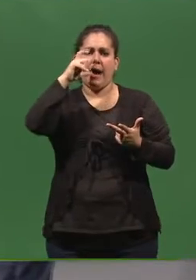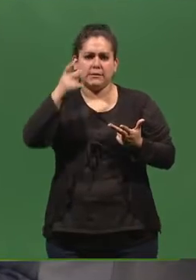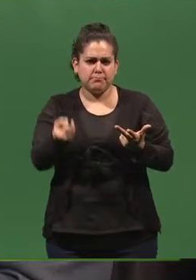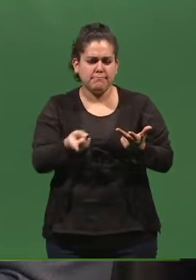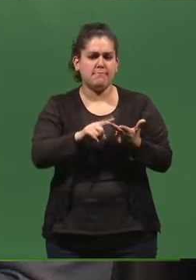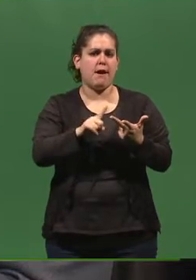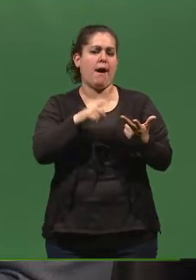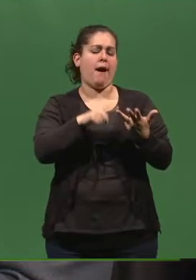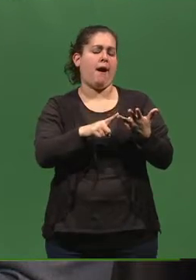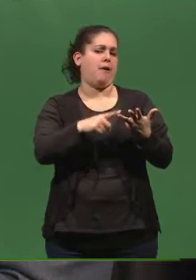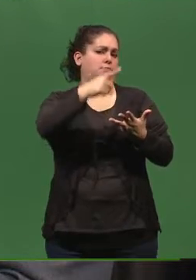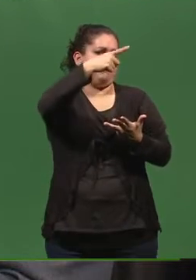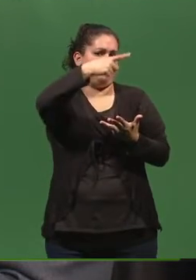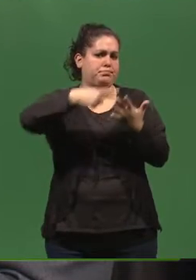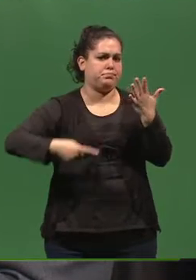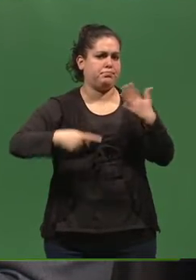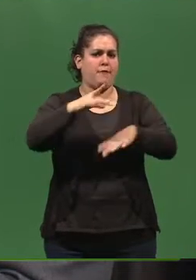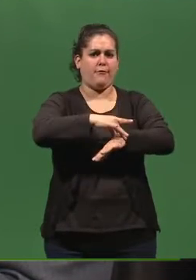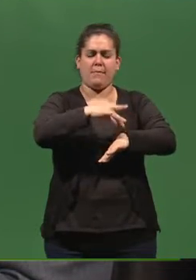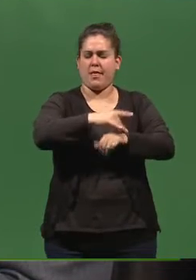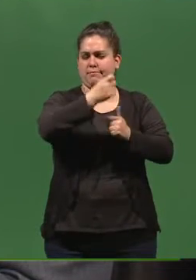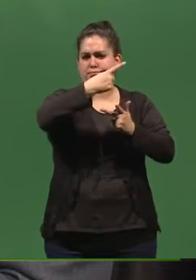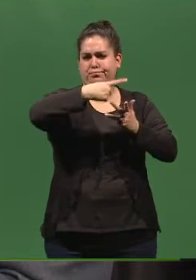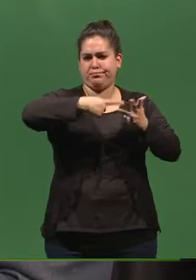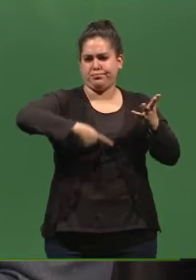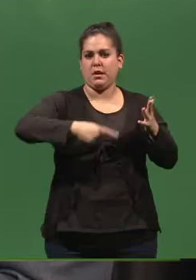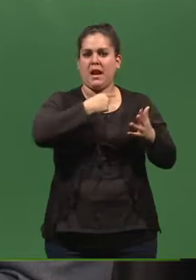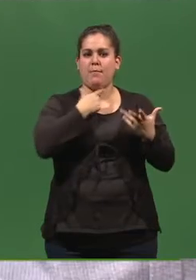asma, la colitis ulcerosa, ¿sí?